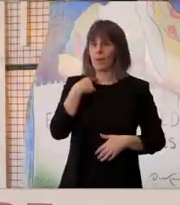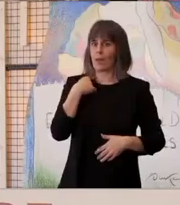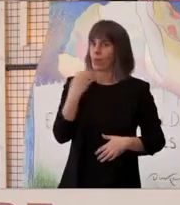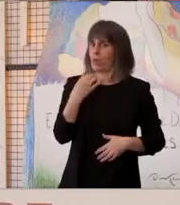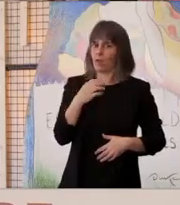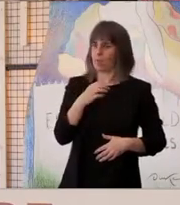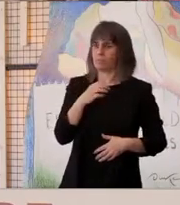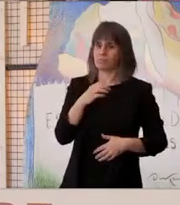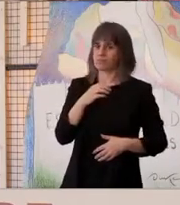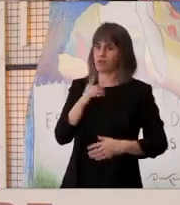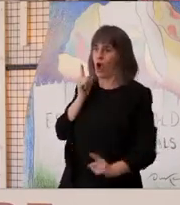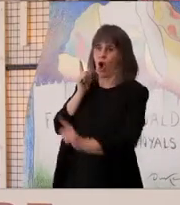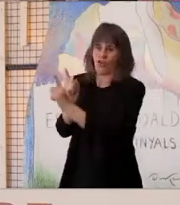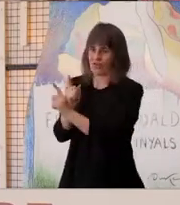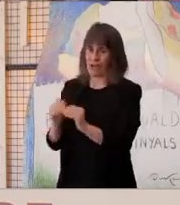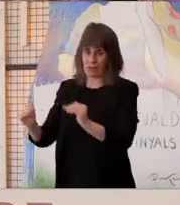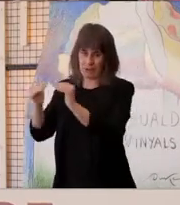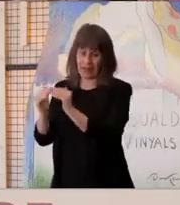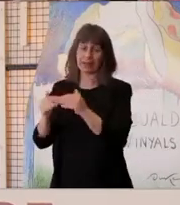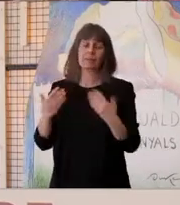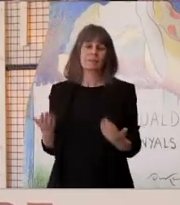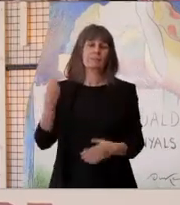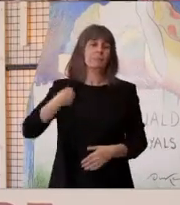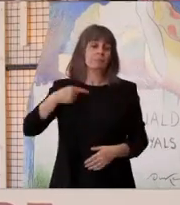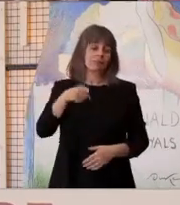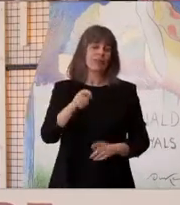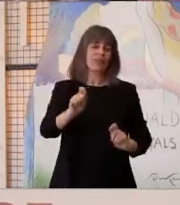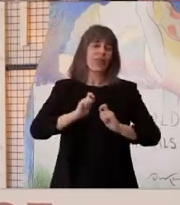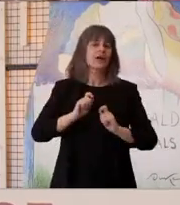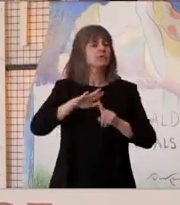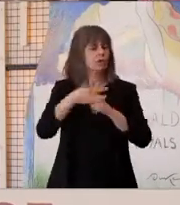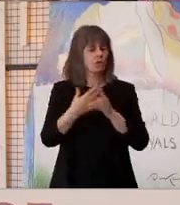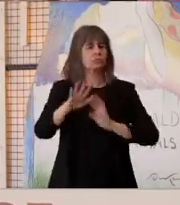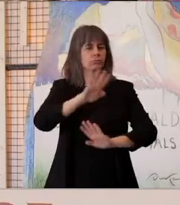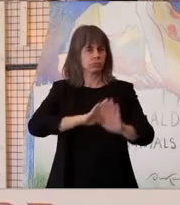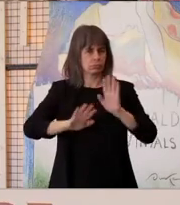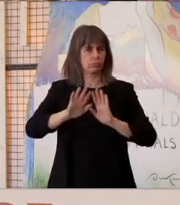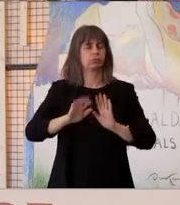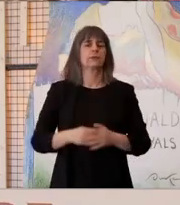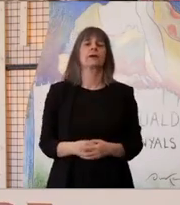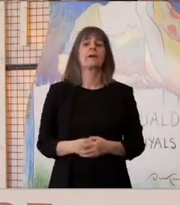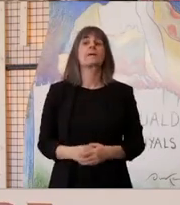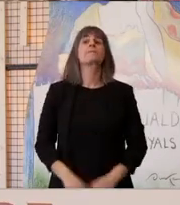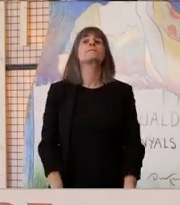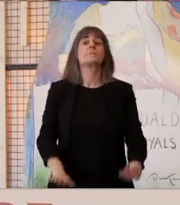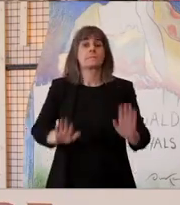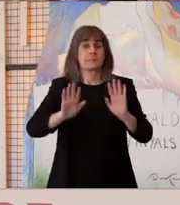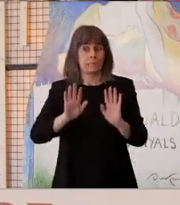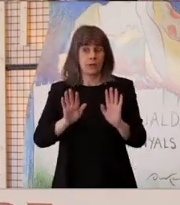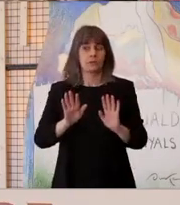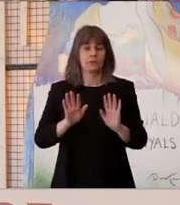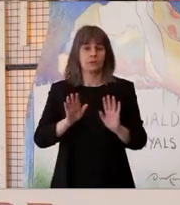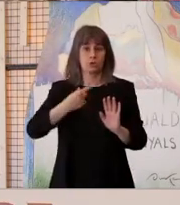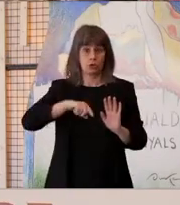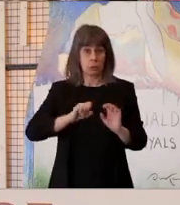eso está haciendo que la situación sea complicada y compleja pero dicho esto nos vamos